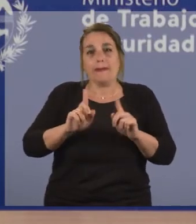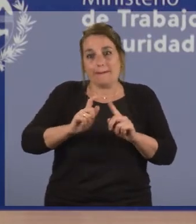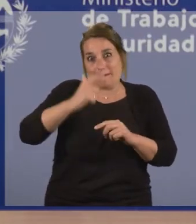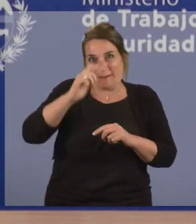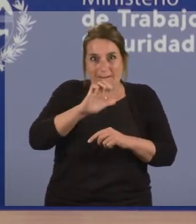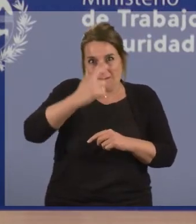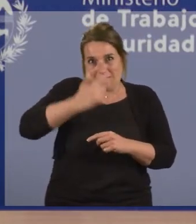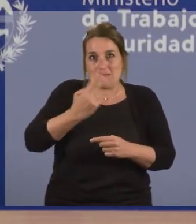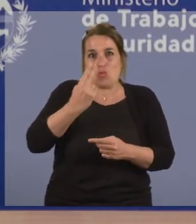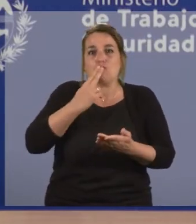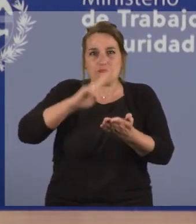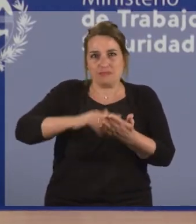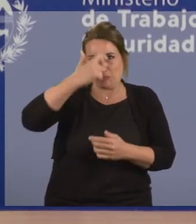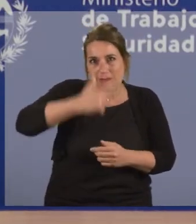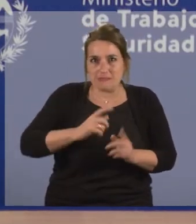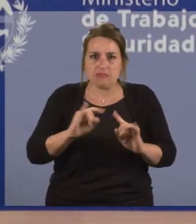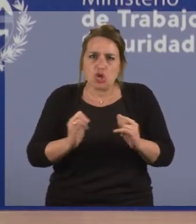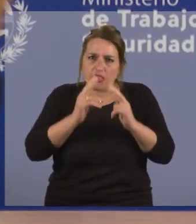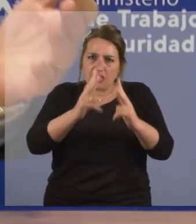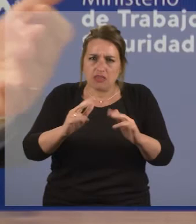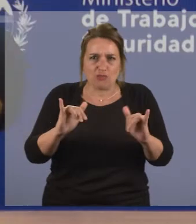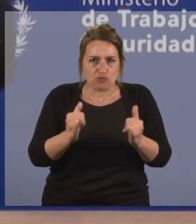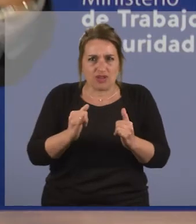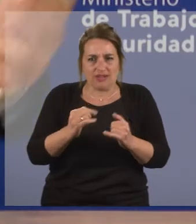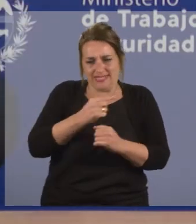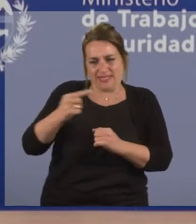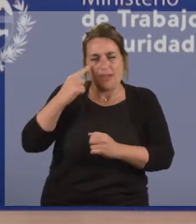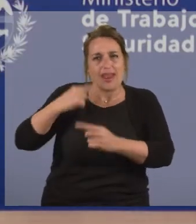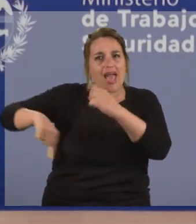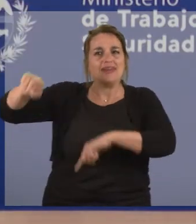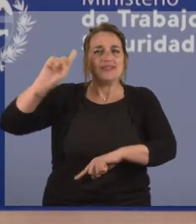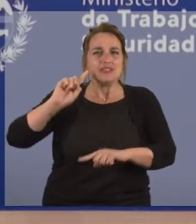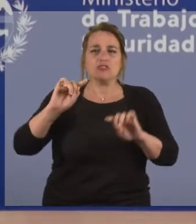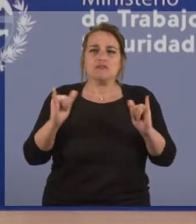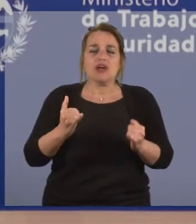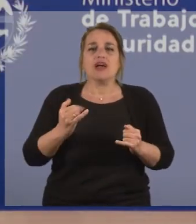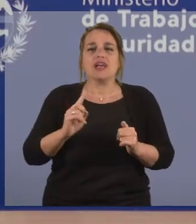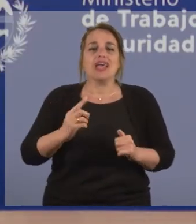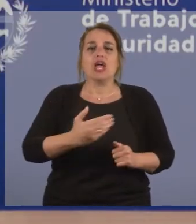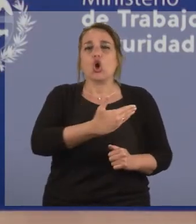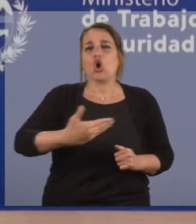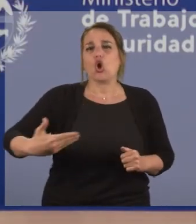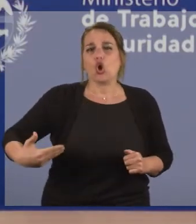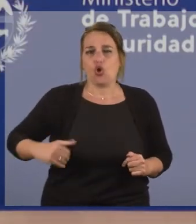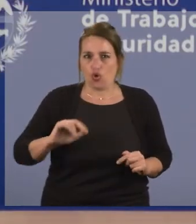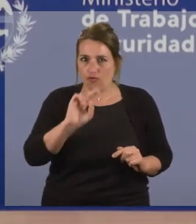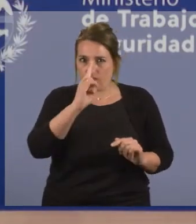10.115 monotributistas que ya hemos informado en semanas pasadas que el